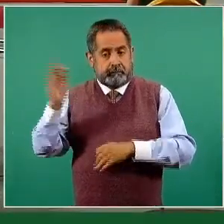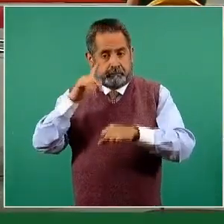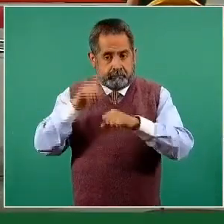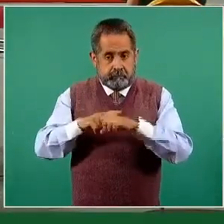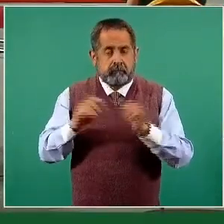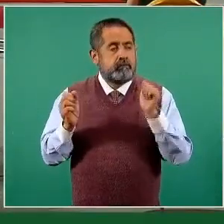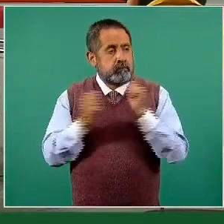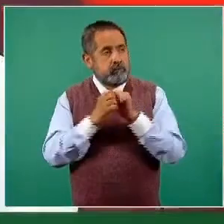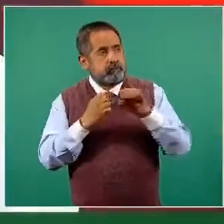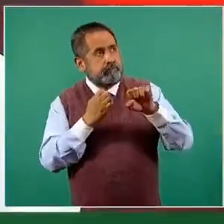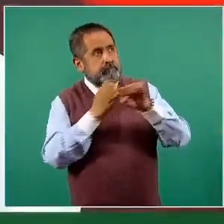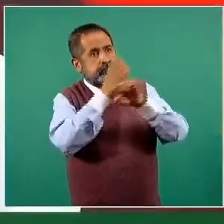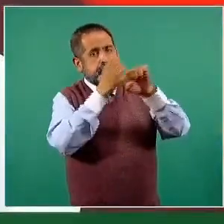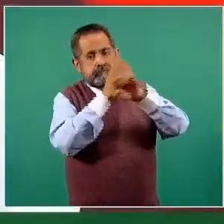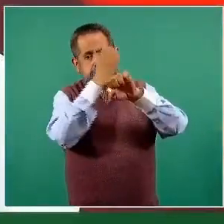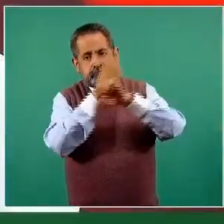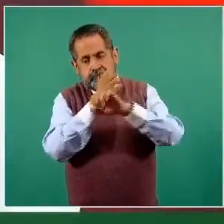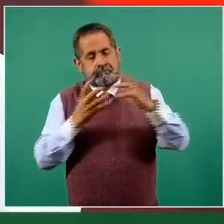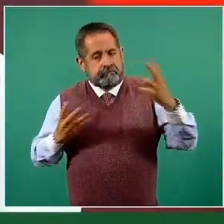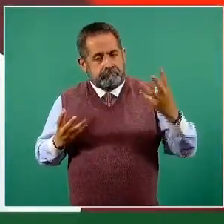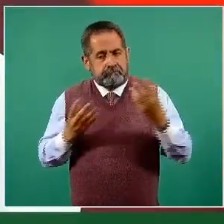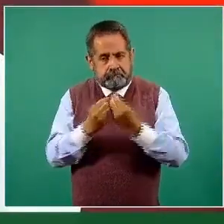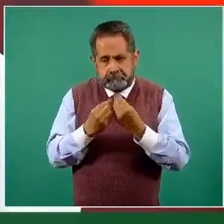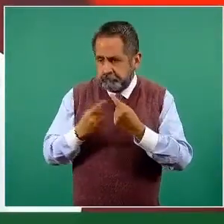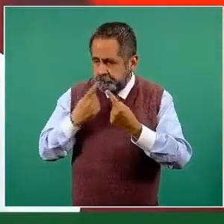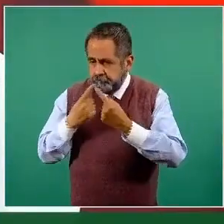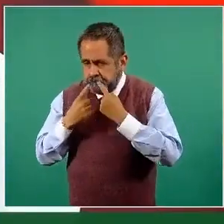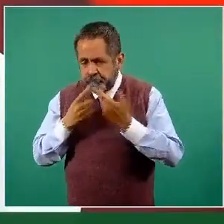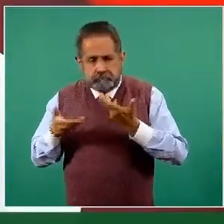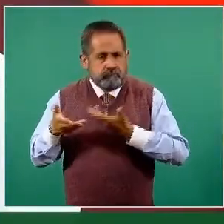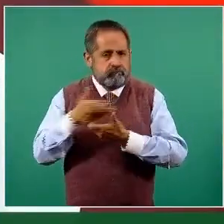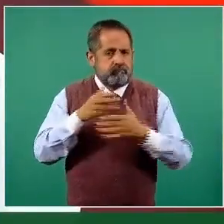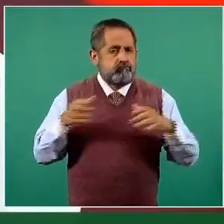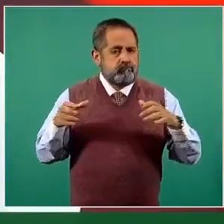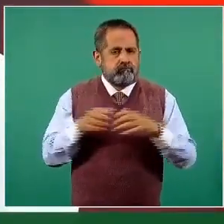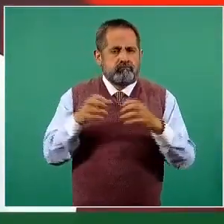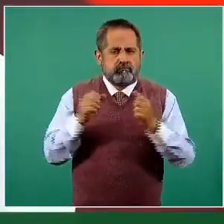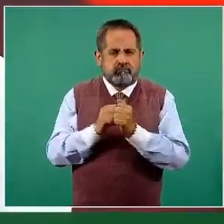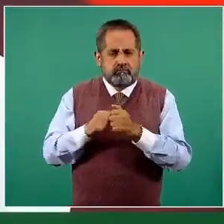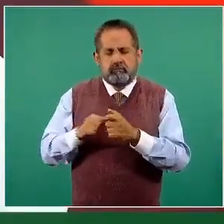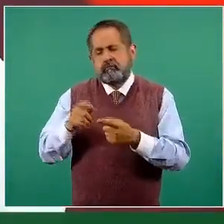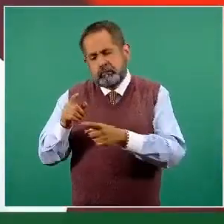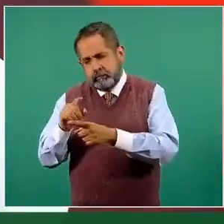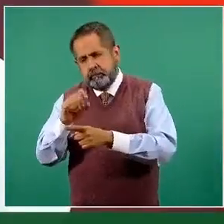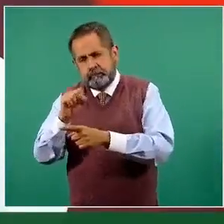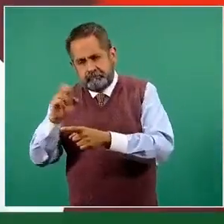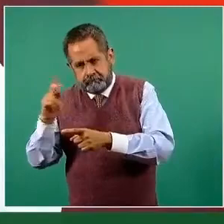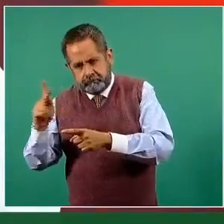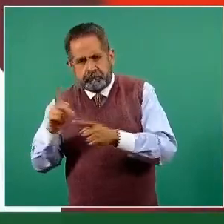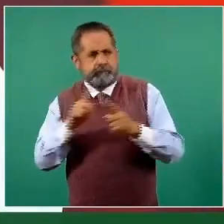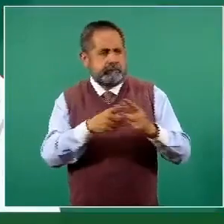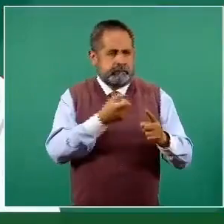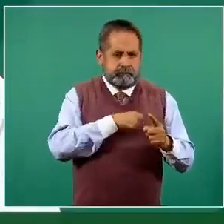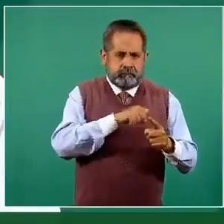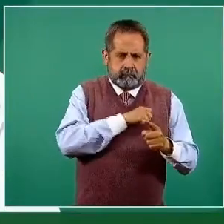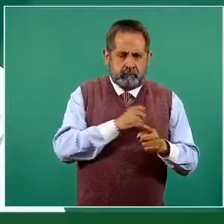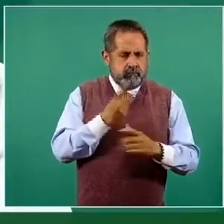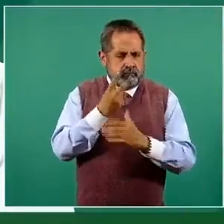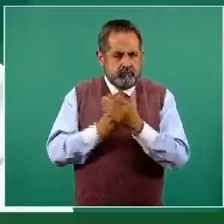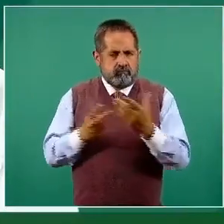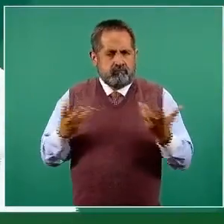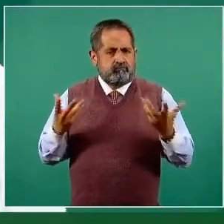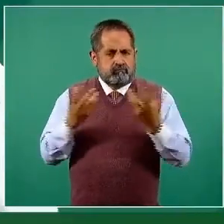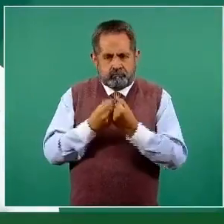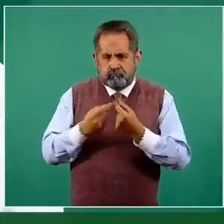las secretarías estatales de salud, perdón, no de salud, bueno, también de salud, pero de educación